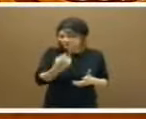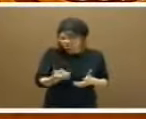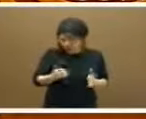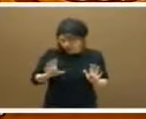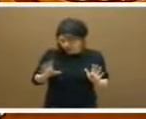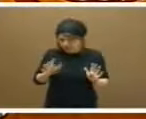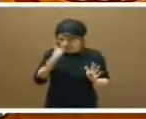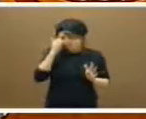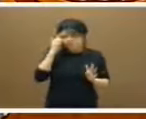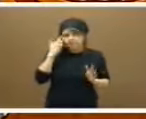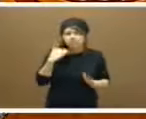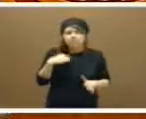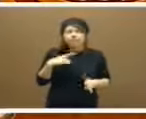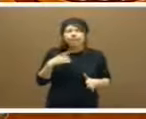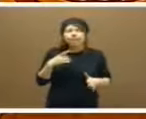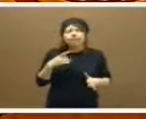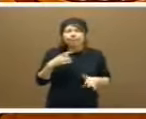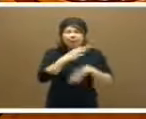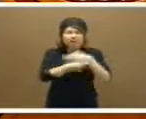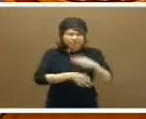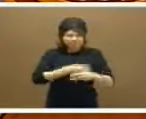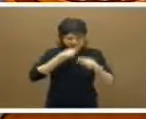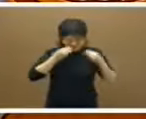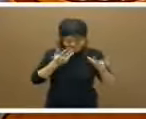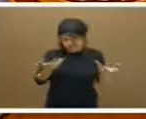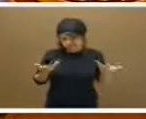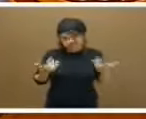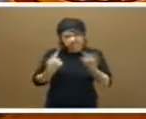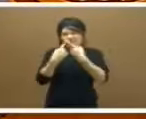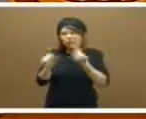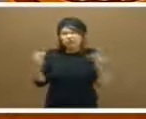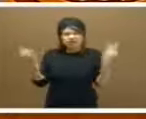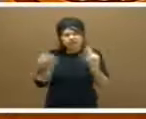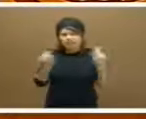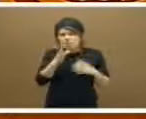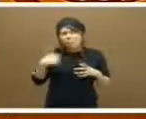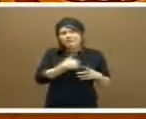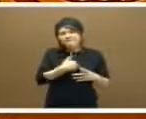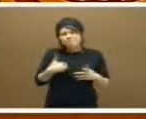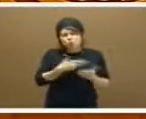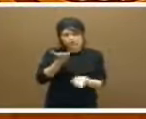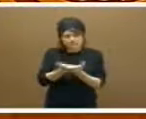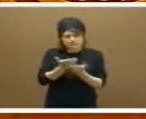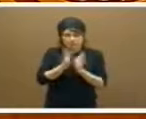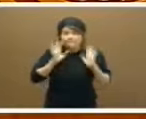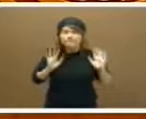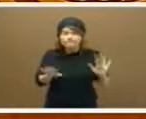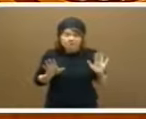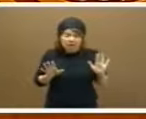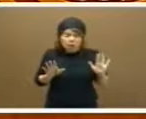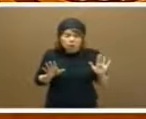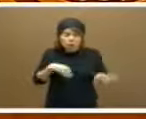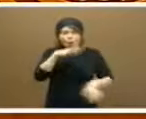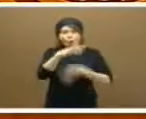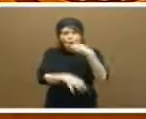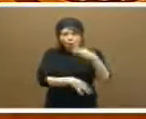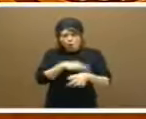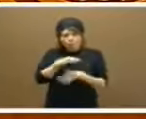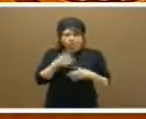la composición que tienen, desde luego, no es la más adecuada para que cumpla la función que se les pide. Pero, por lo menos, el órgano